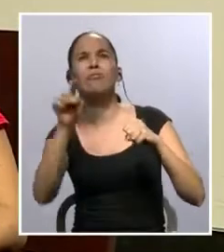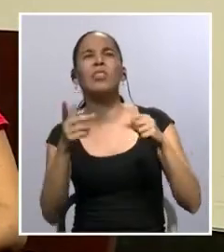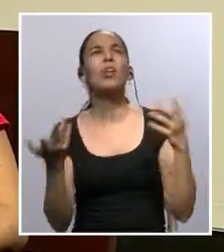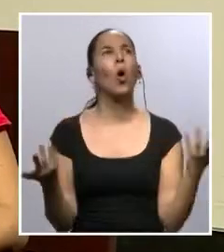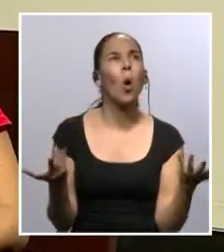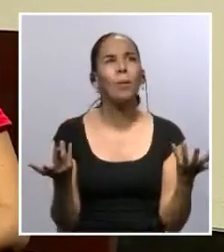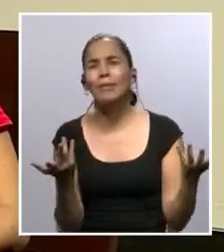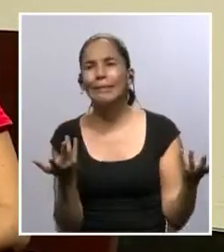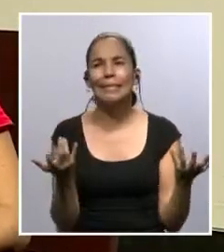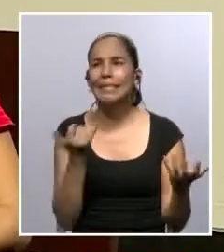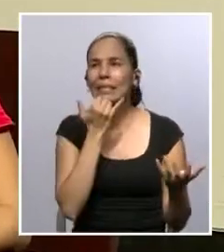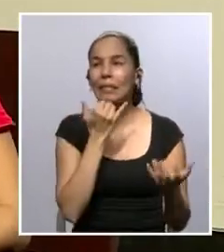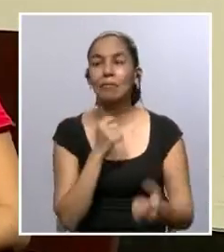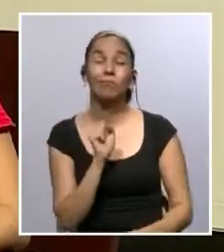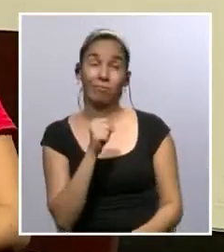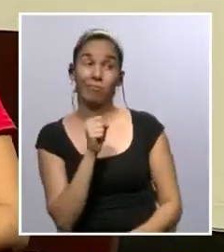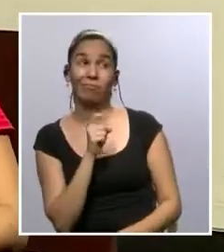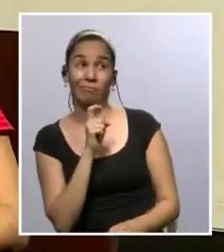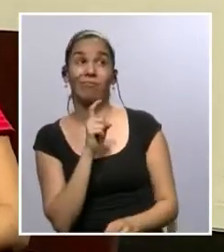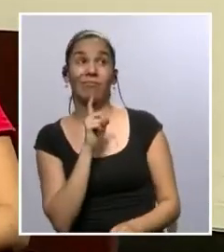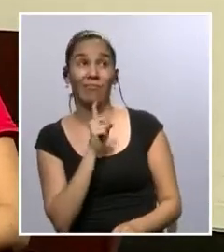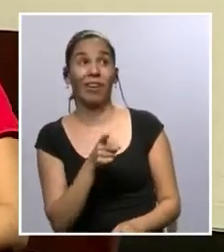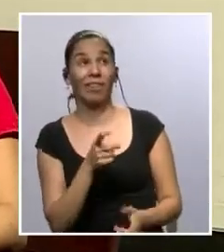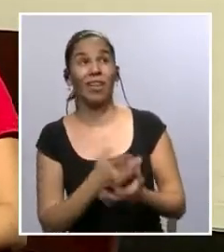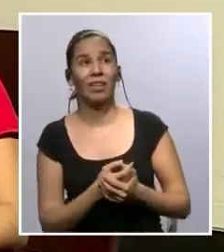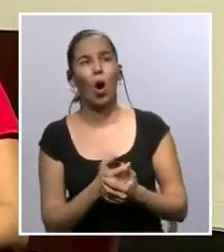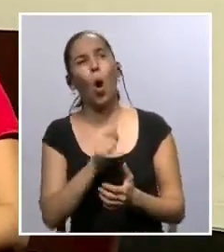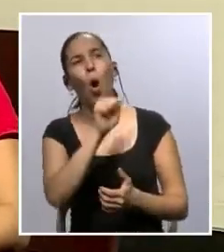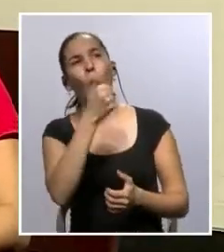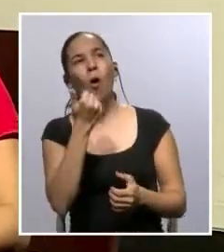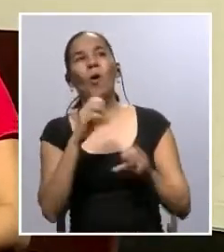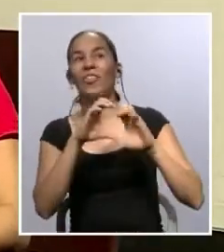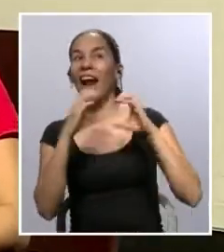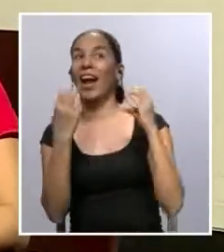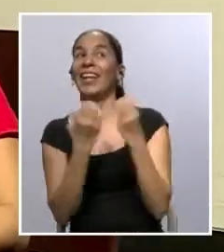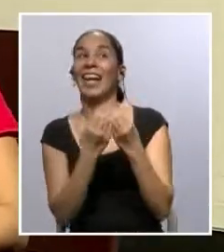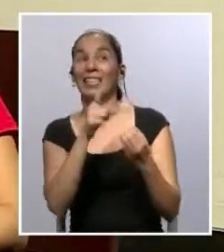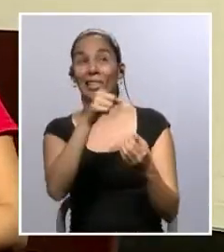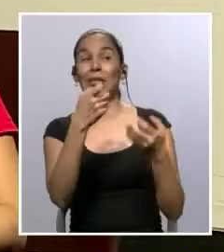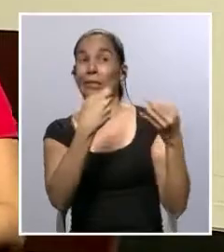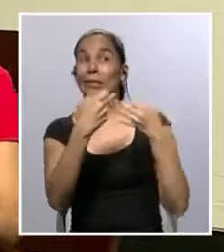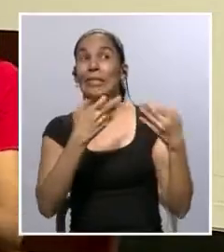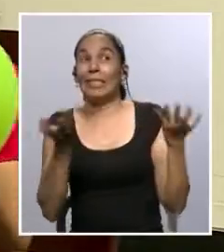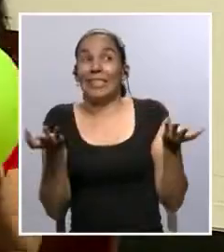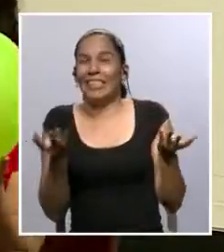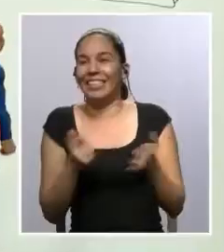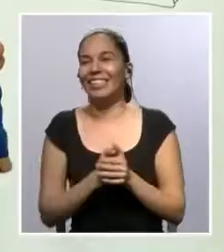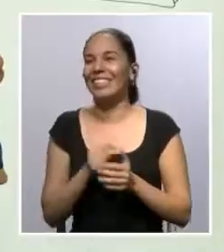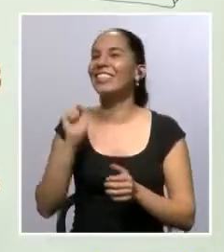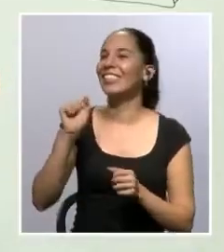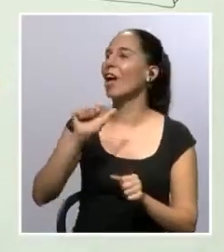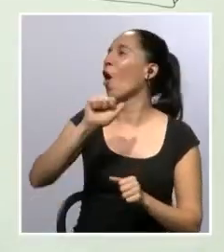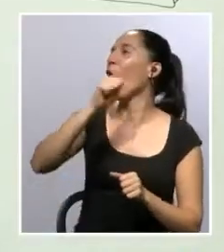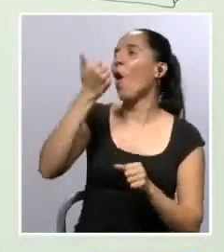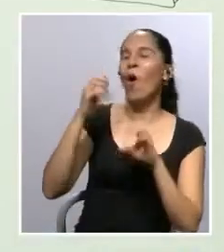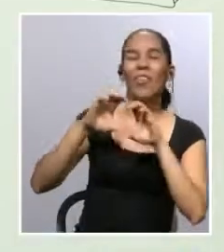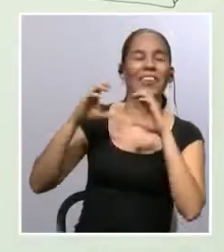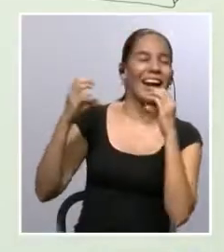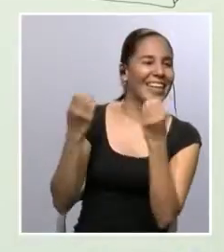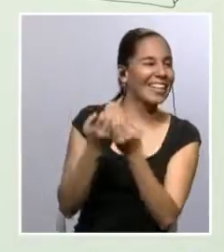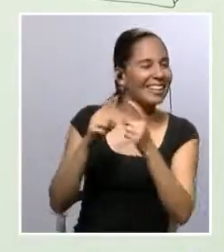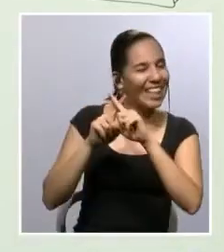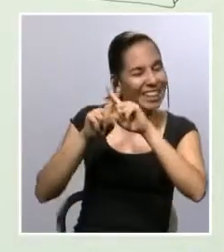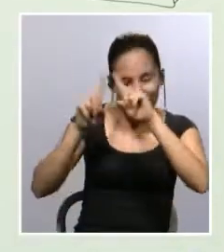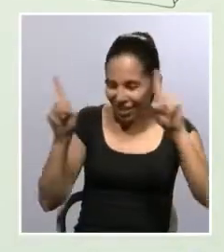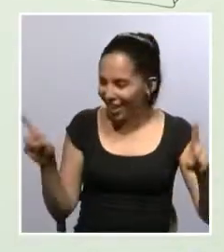¿Qué es? Exactamente, sí, pero sí, bueno, otra clase, dice Rashid. Otra clase completamente que tendría